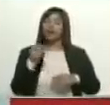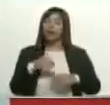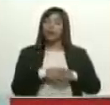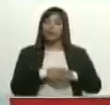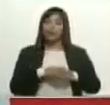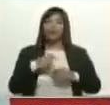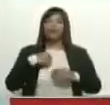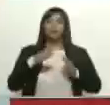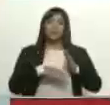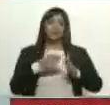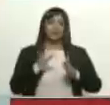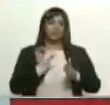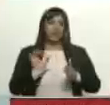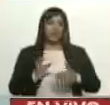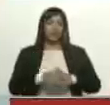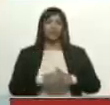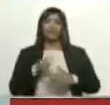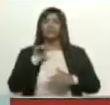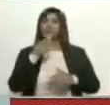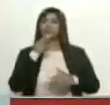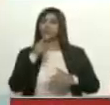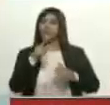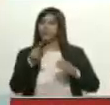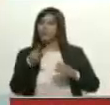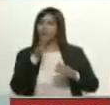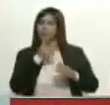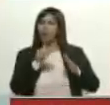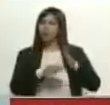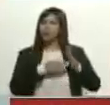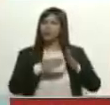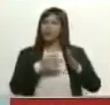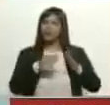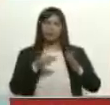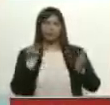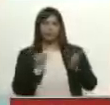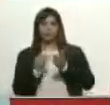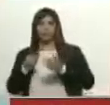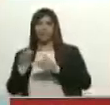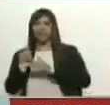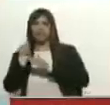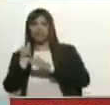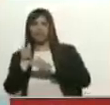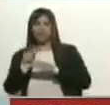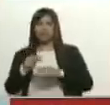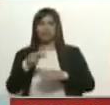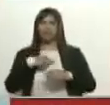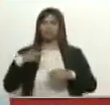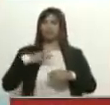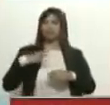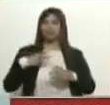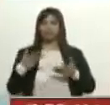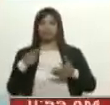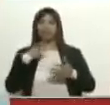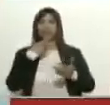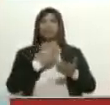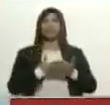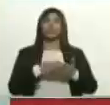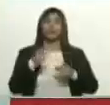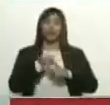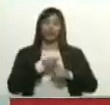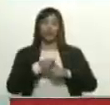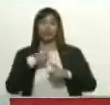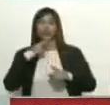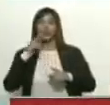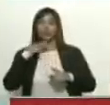el bachillerato. Como si usted no tiene ni siquiera el bachillerato, de pronto es un líder magisterial que reclama la lucha de